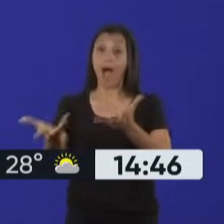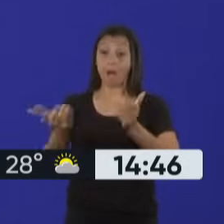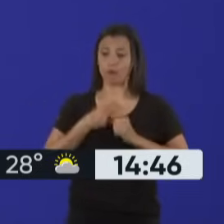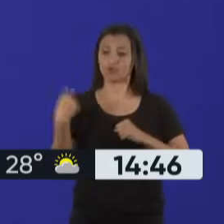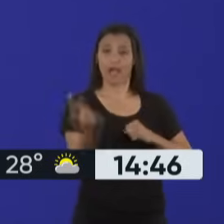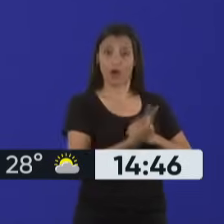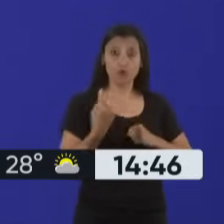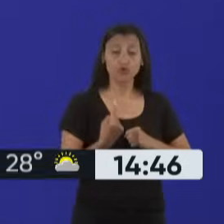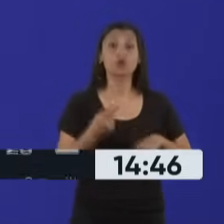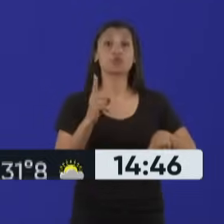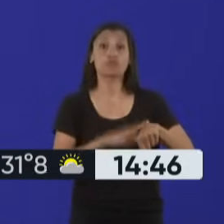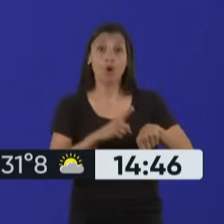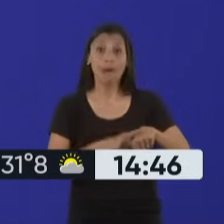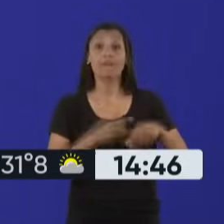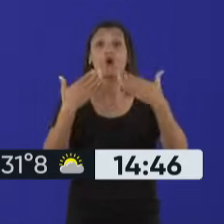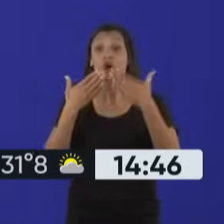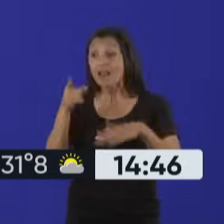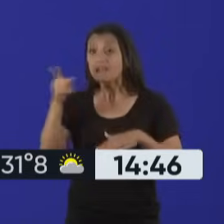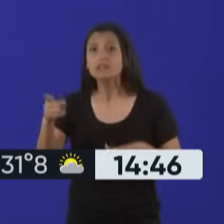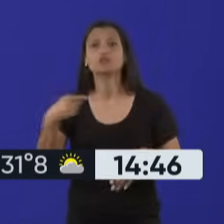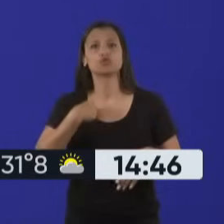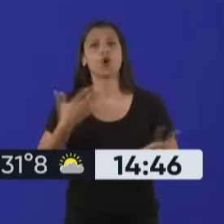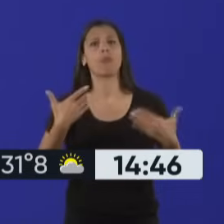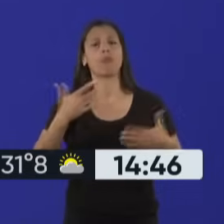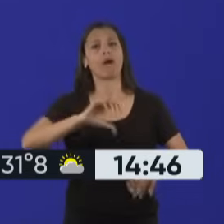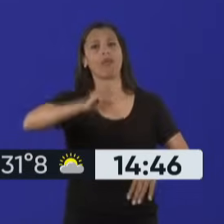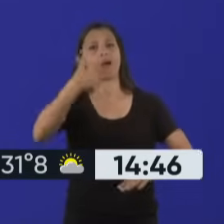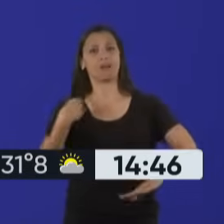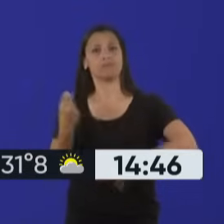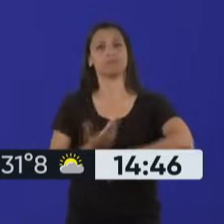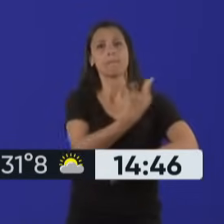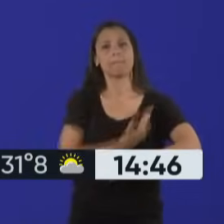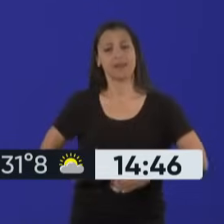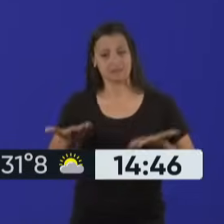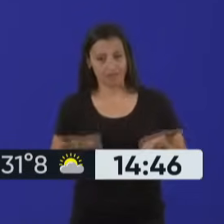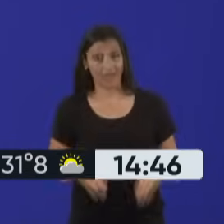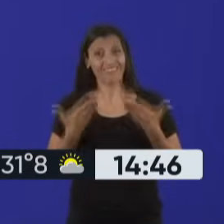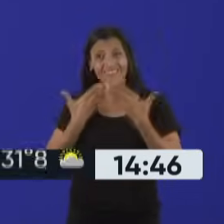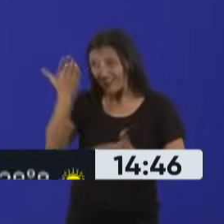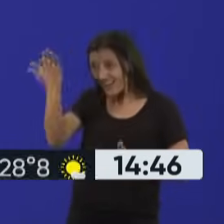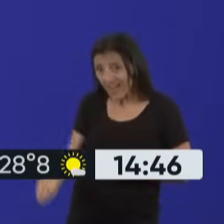yo tenga la posibilidad de ser presidente de la Nación Argentina. Y gracias a su grandeza